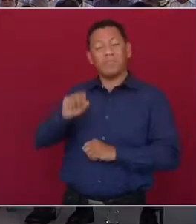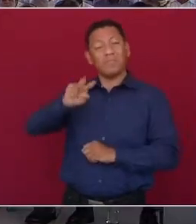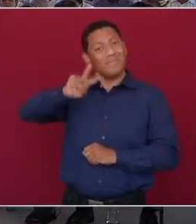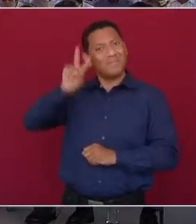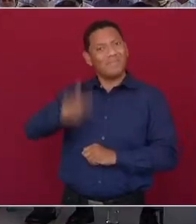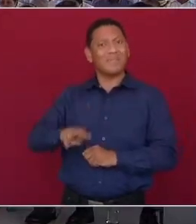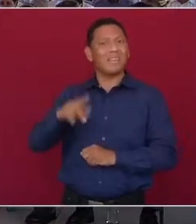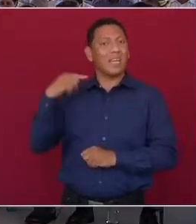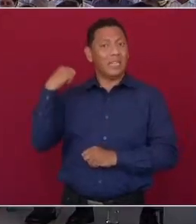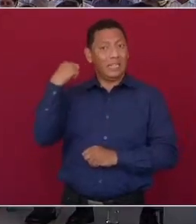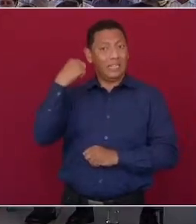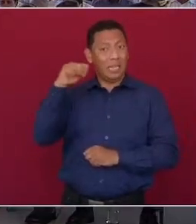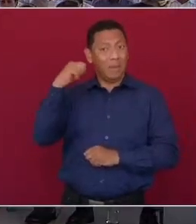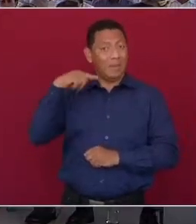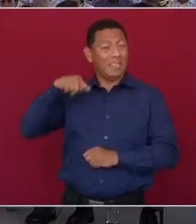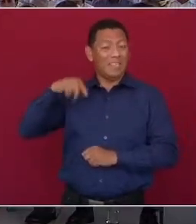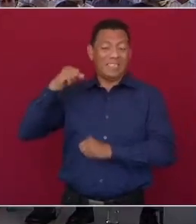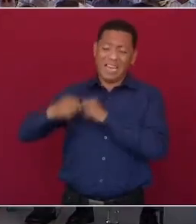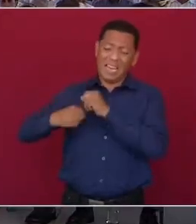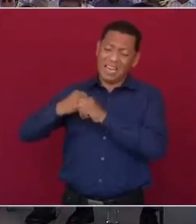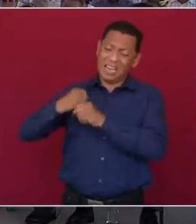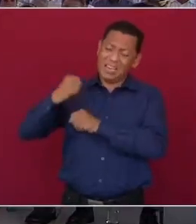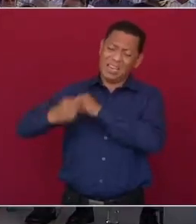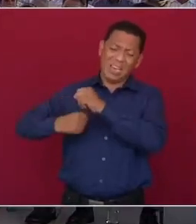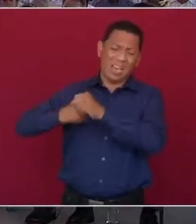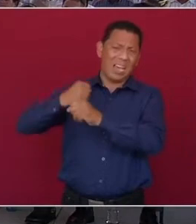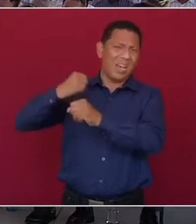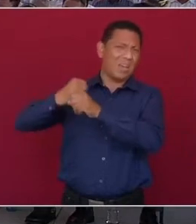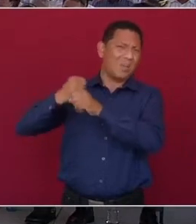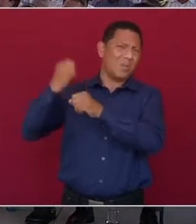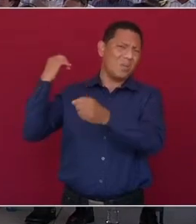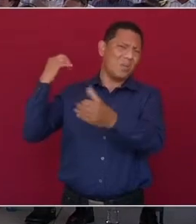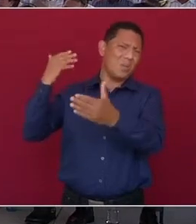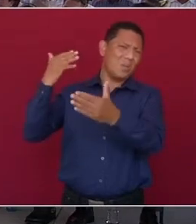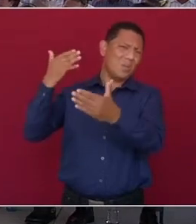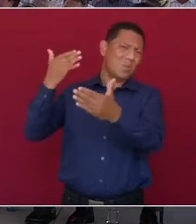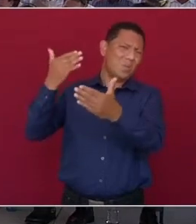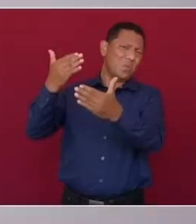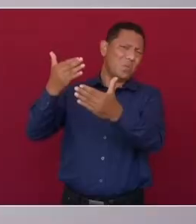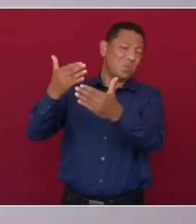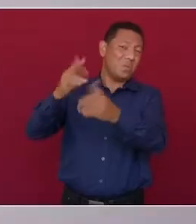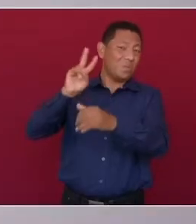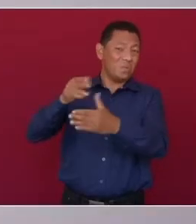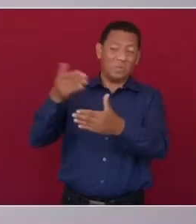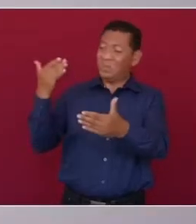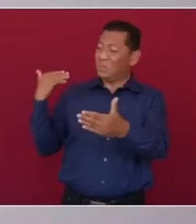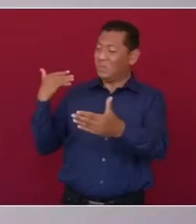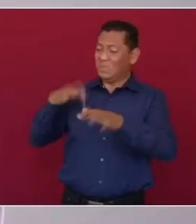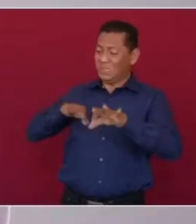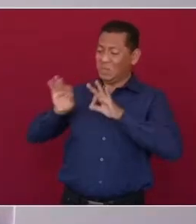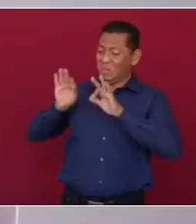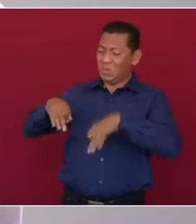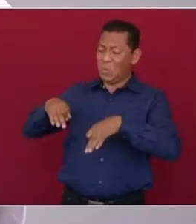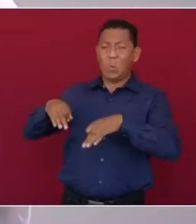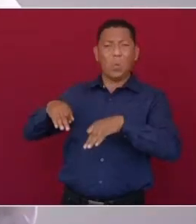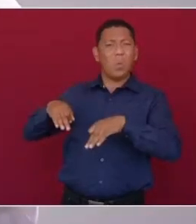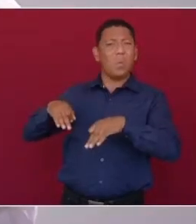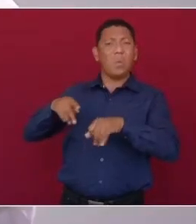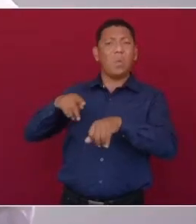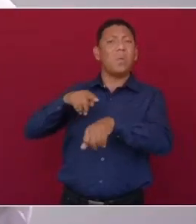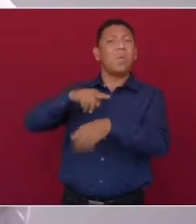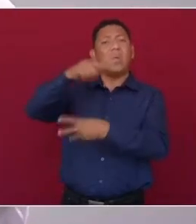Tabasco estuvo en los últimos lugares en creación de empleos y